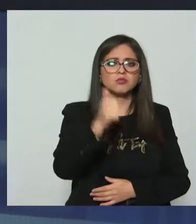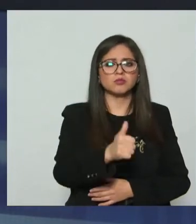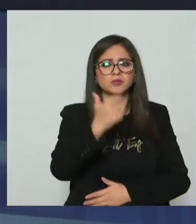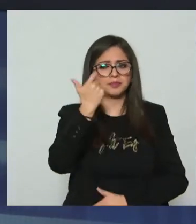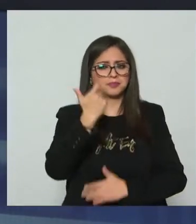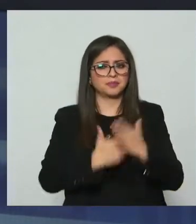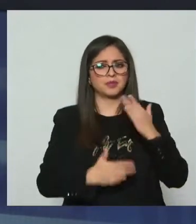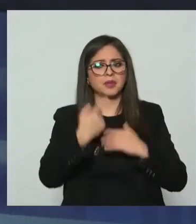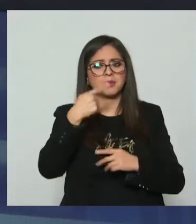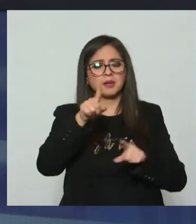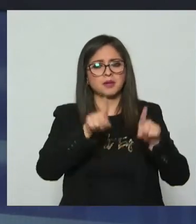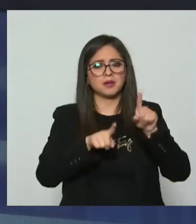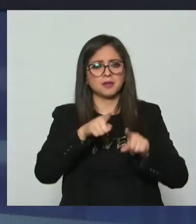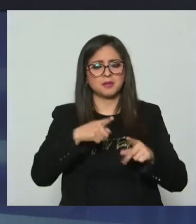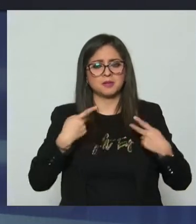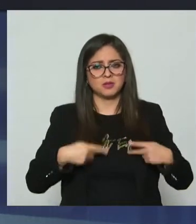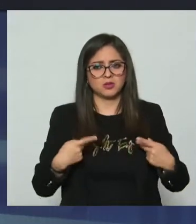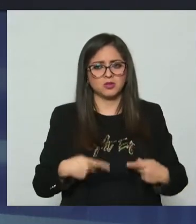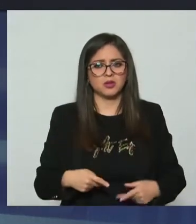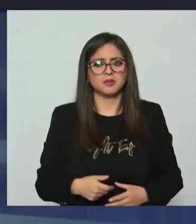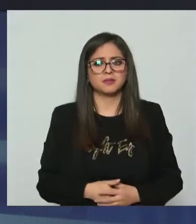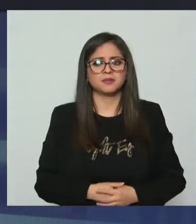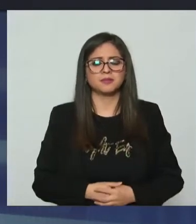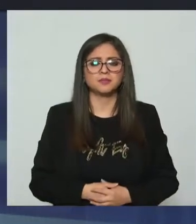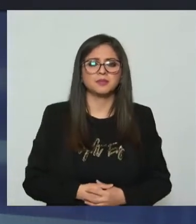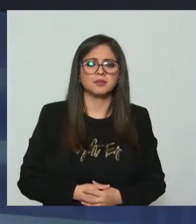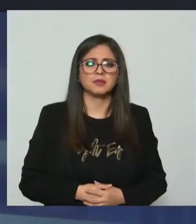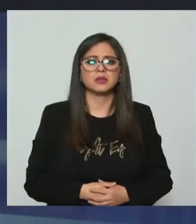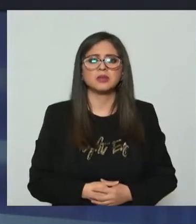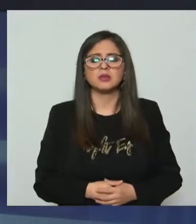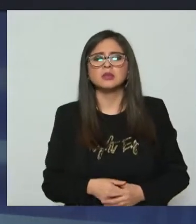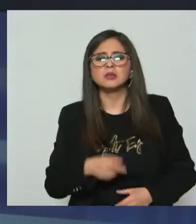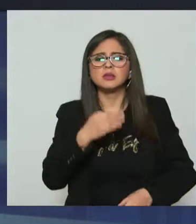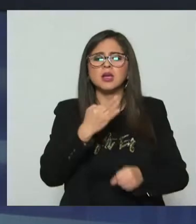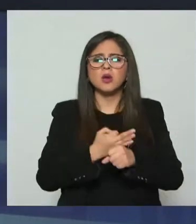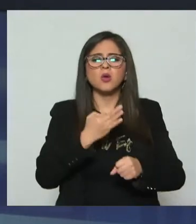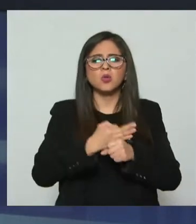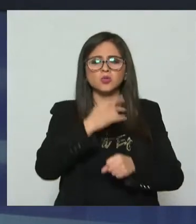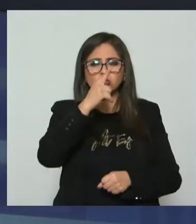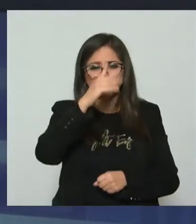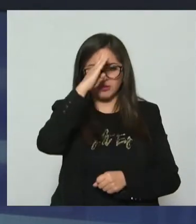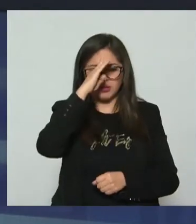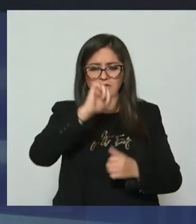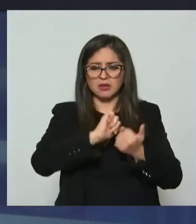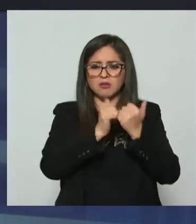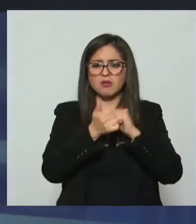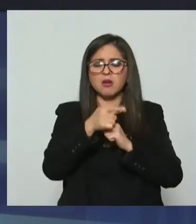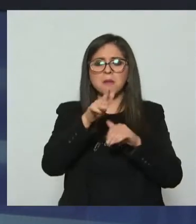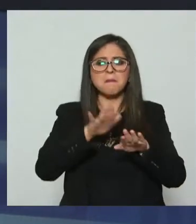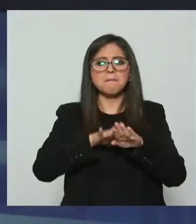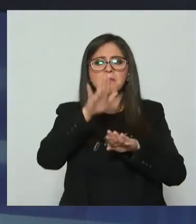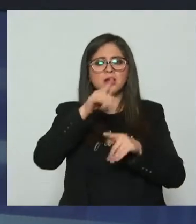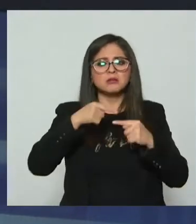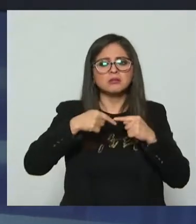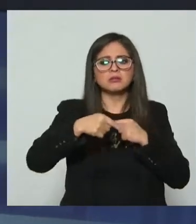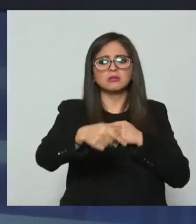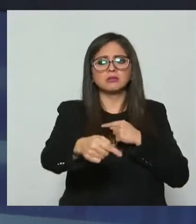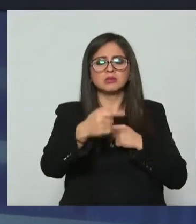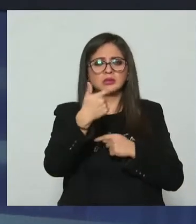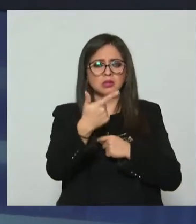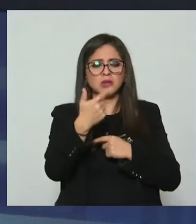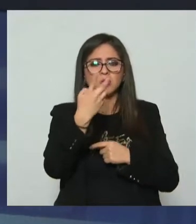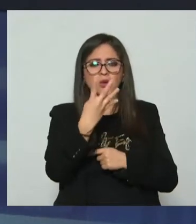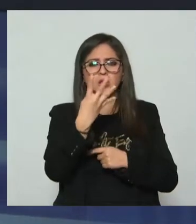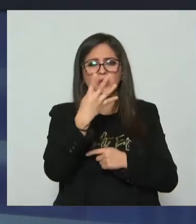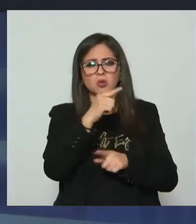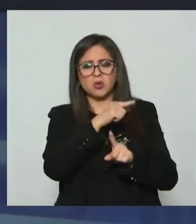Fíjate, no nos podemos quedar simplemente en la acotación de lo que está pasando en esa ampliación, que son 7 estaciones, 4,5